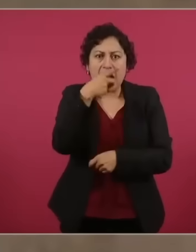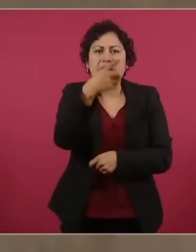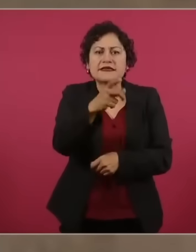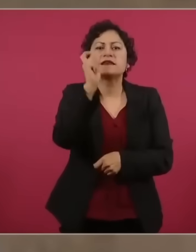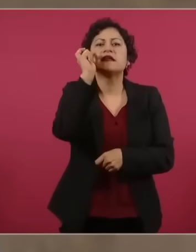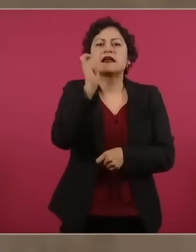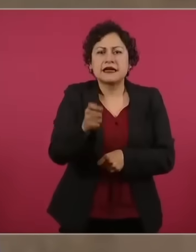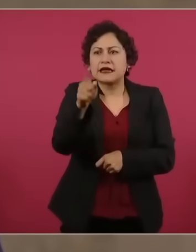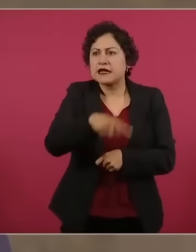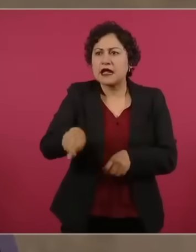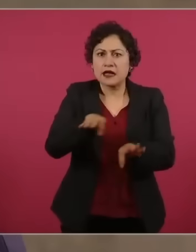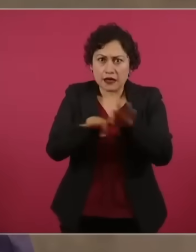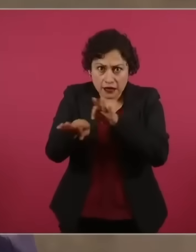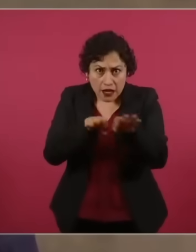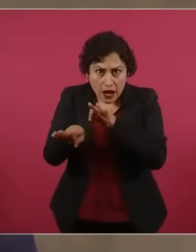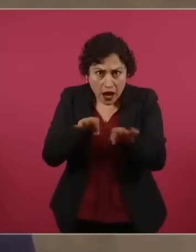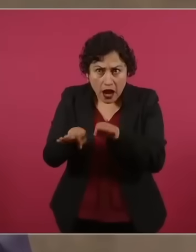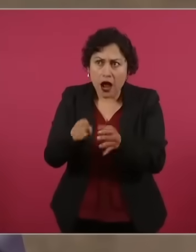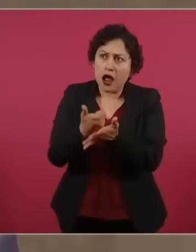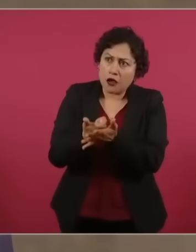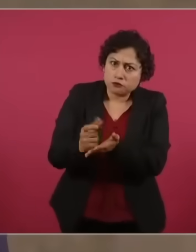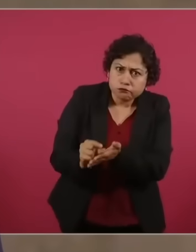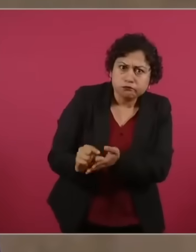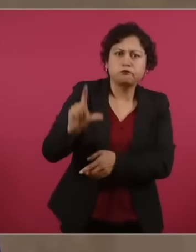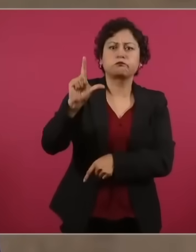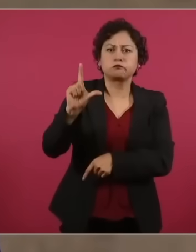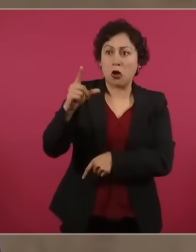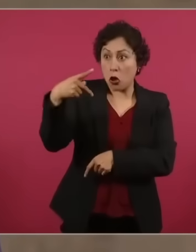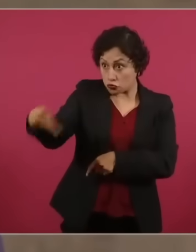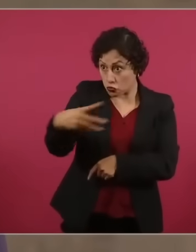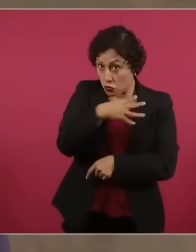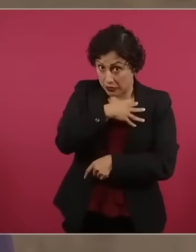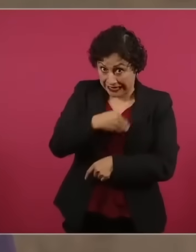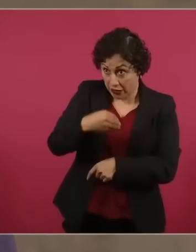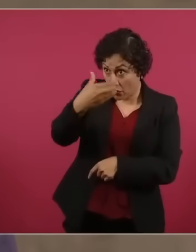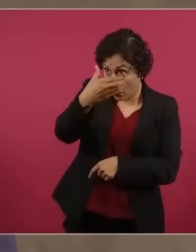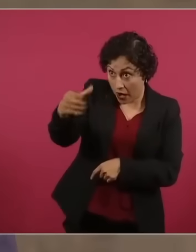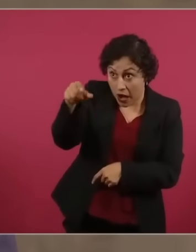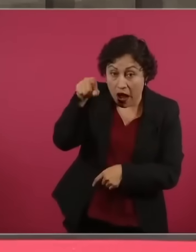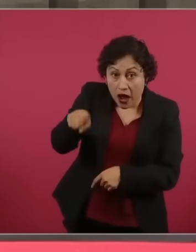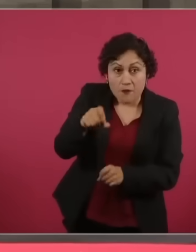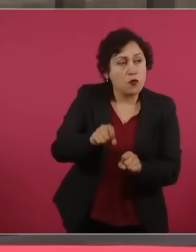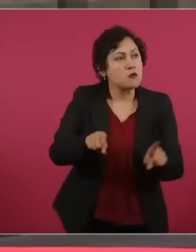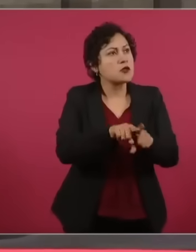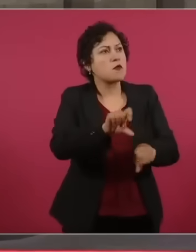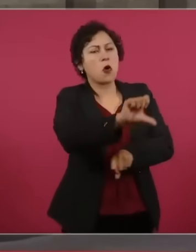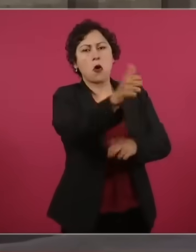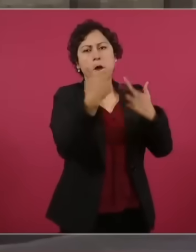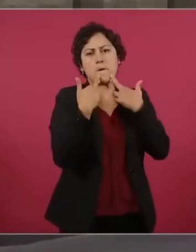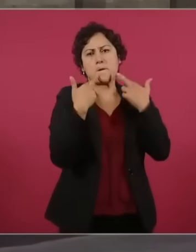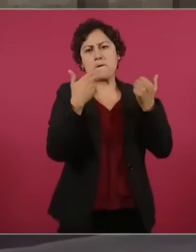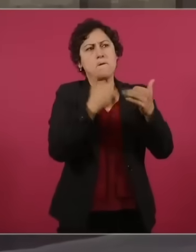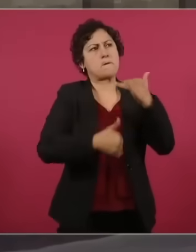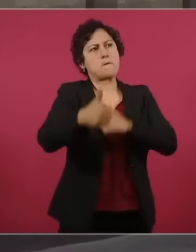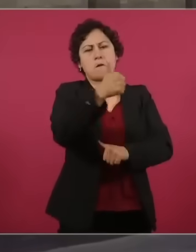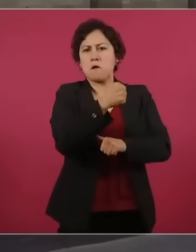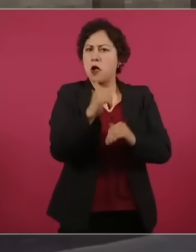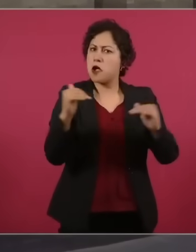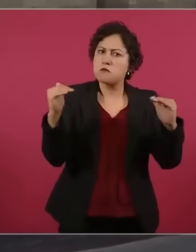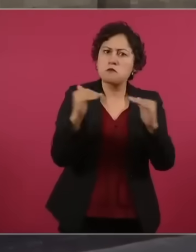del campesino igual que al hijo del más rico hacendado, y proponía crear